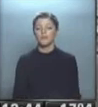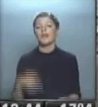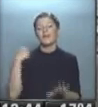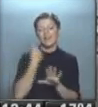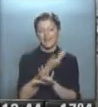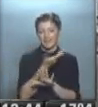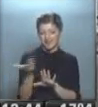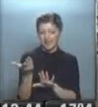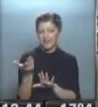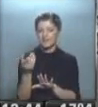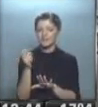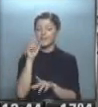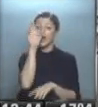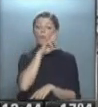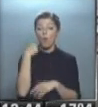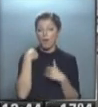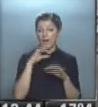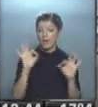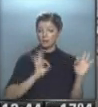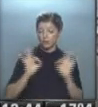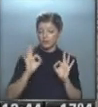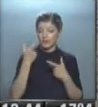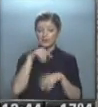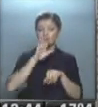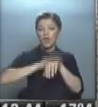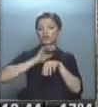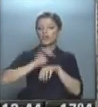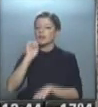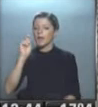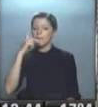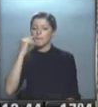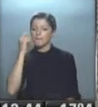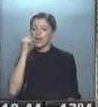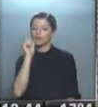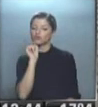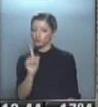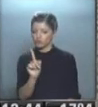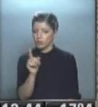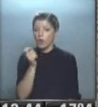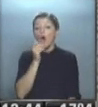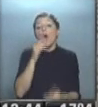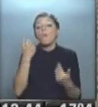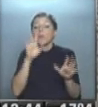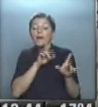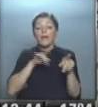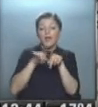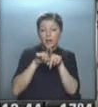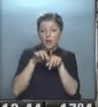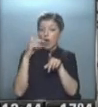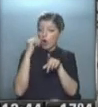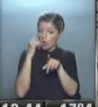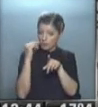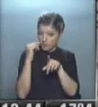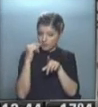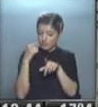Normalmente, en el caso de las solteras, el tutor es su padre y en casos excepcionales, un hermano. Al